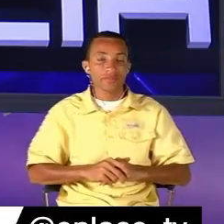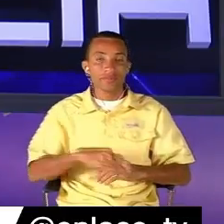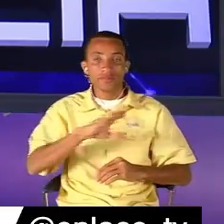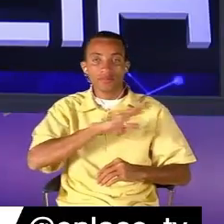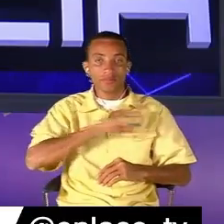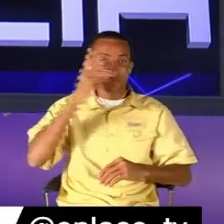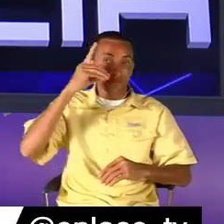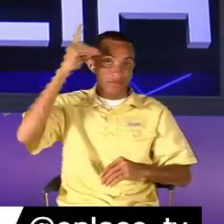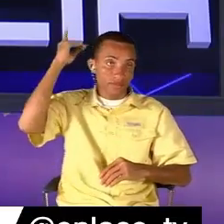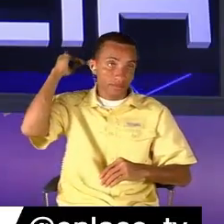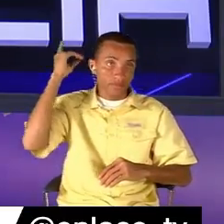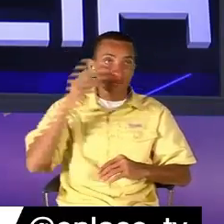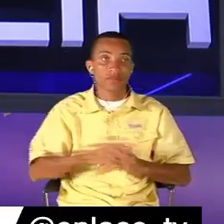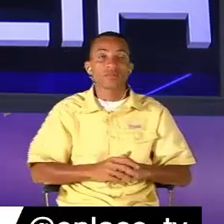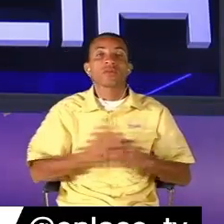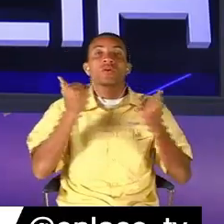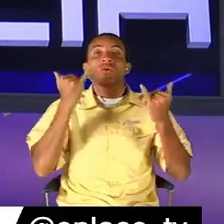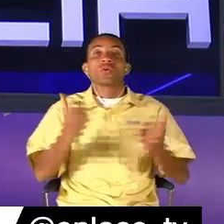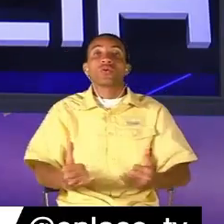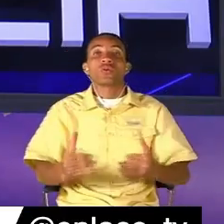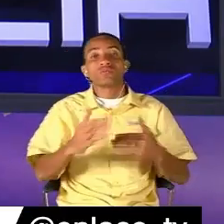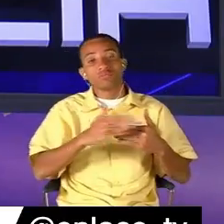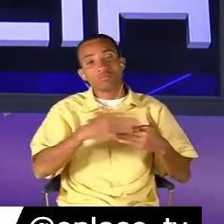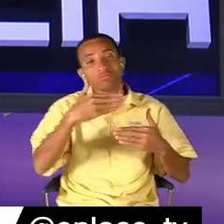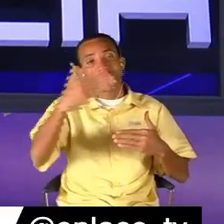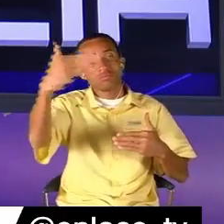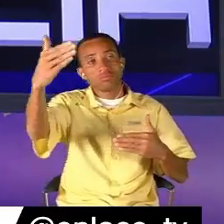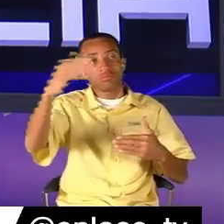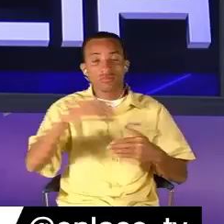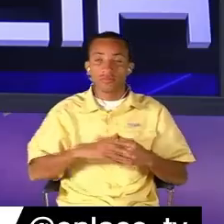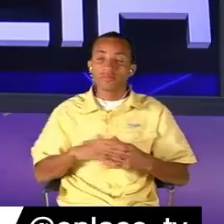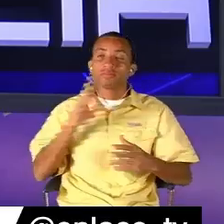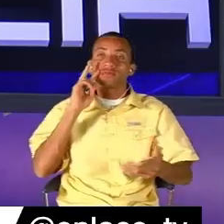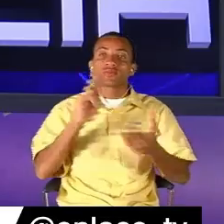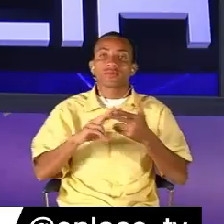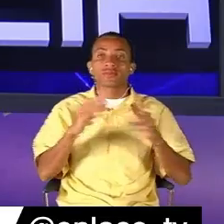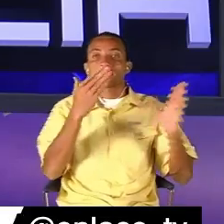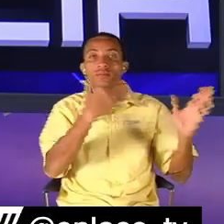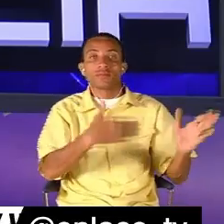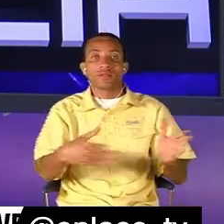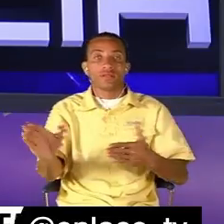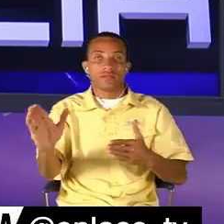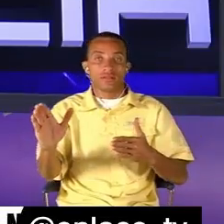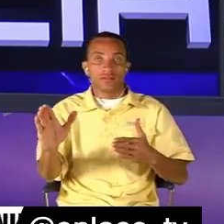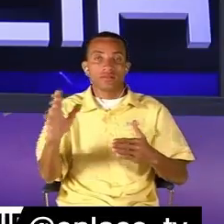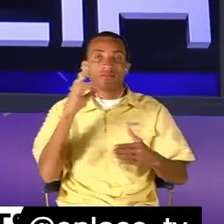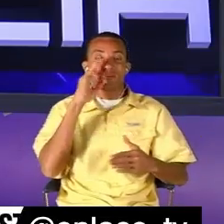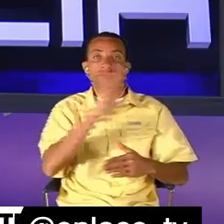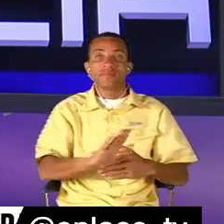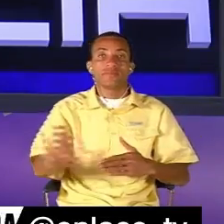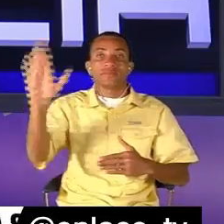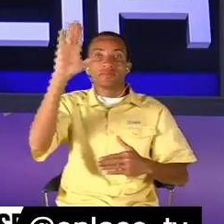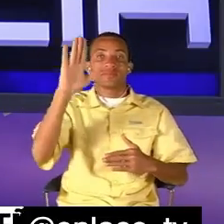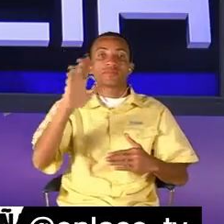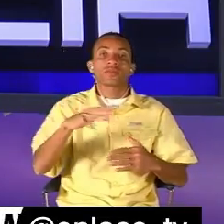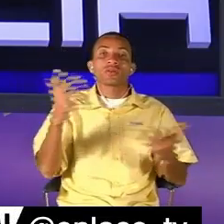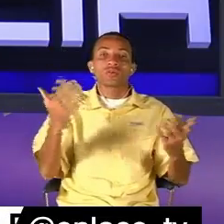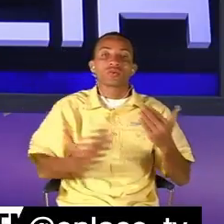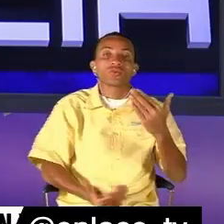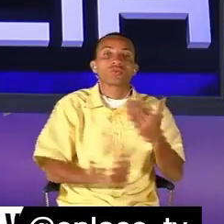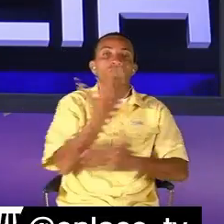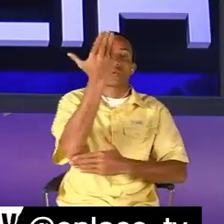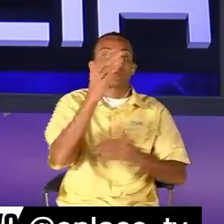Echeverri Serrano anunció hoy que en los próximos días se conocerá por parte de Planeación Nacional la ubicación del lote para la nueva